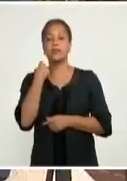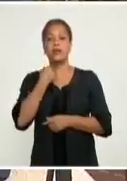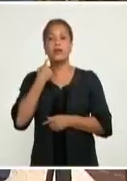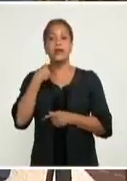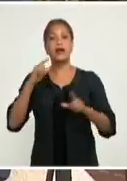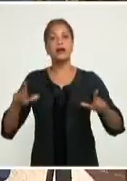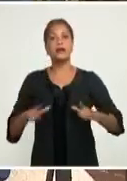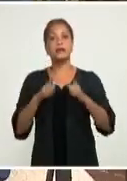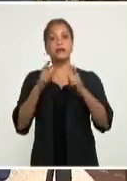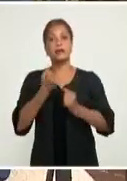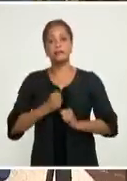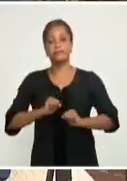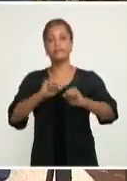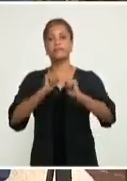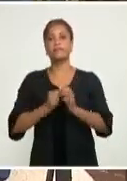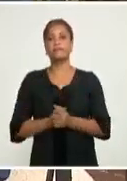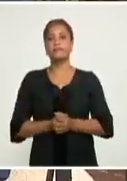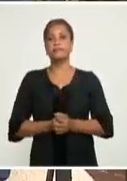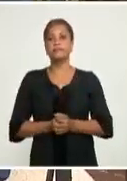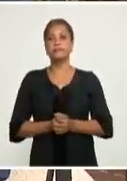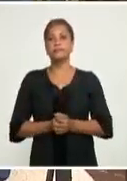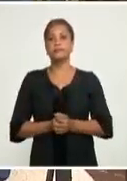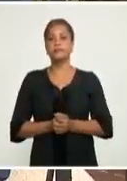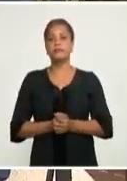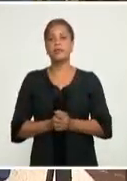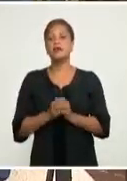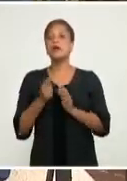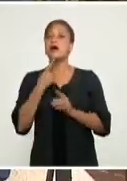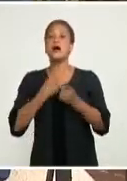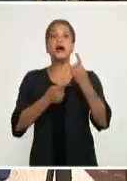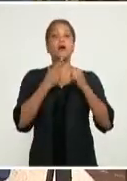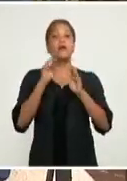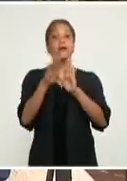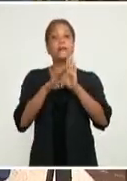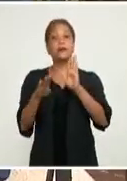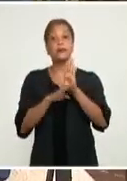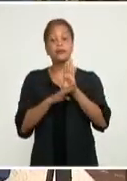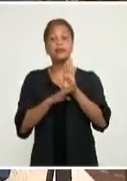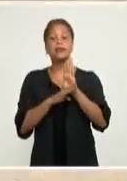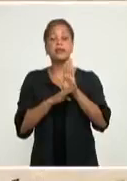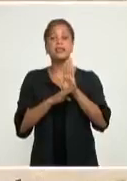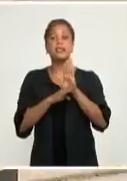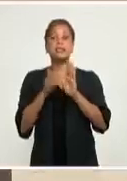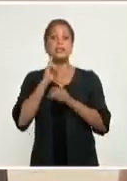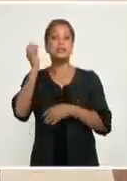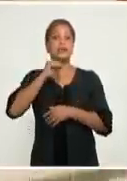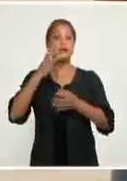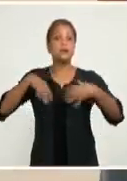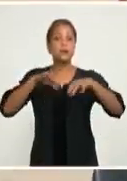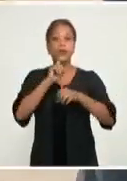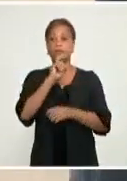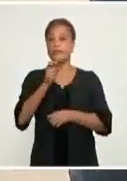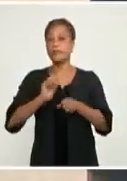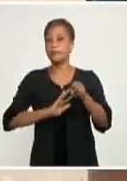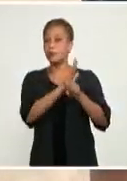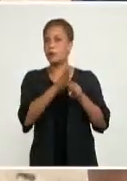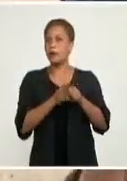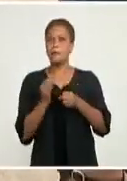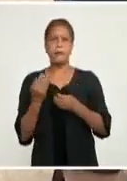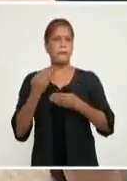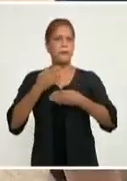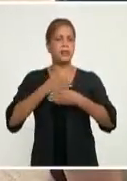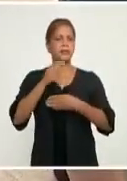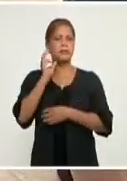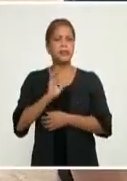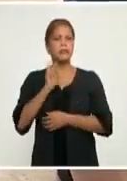en composición reducida, producto de las medidas que nos impone la pandemia de la COVID-19. Pero nada nos impedirá que